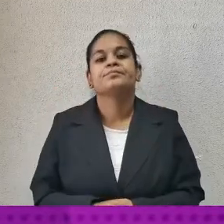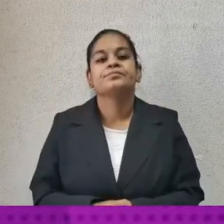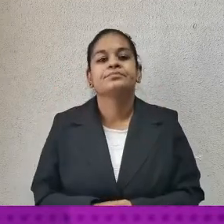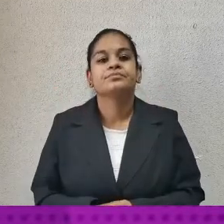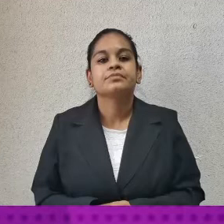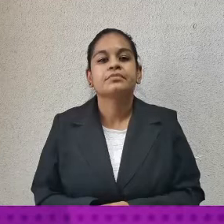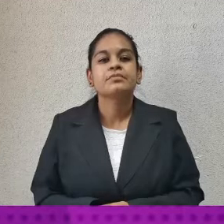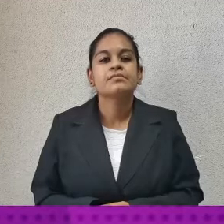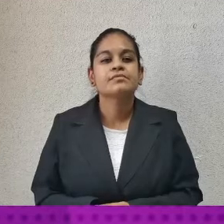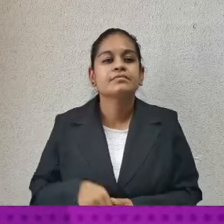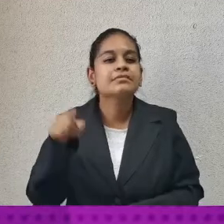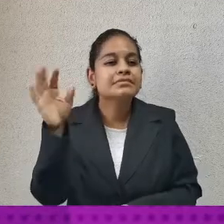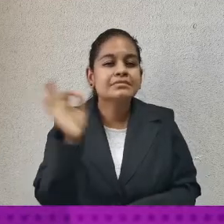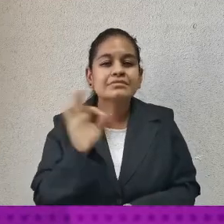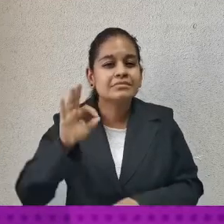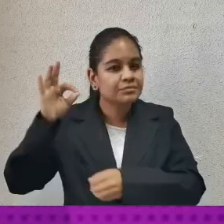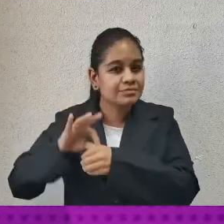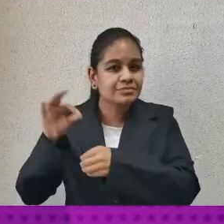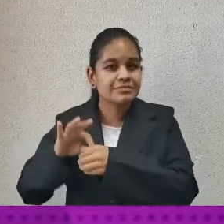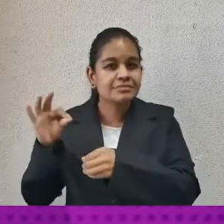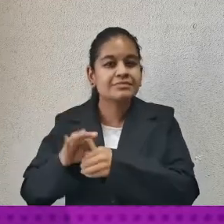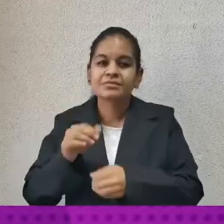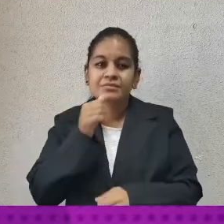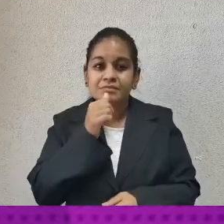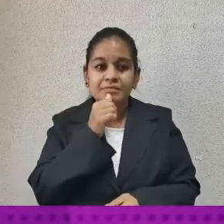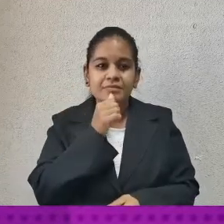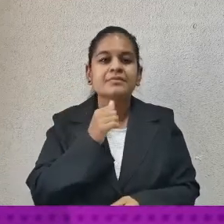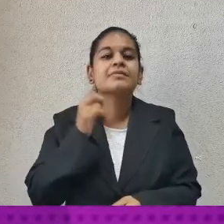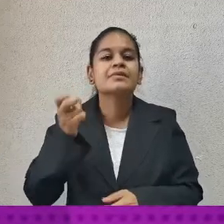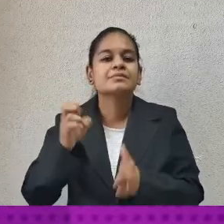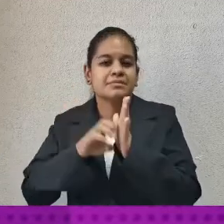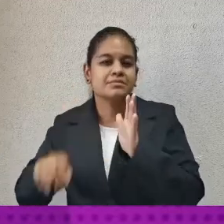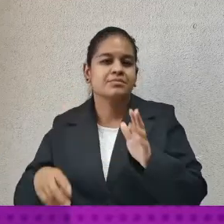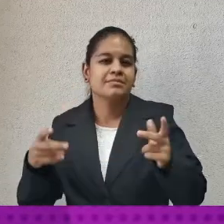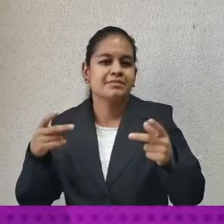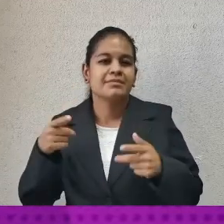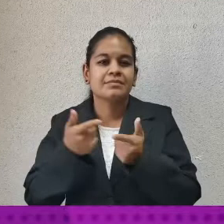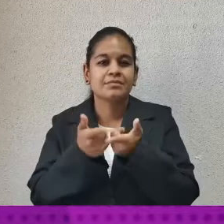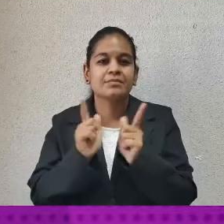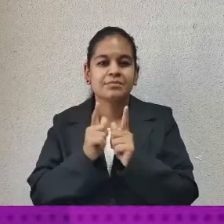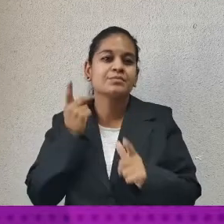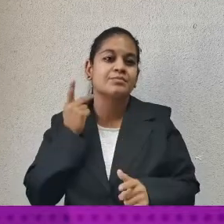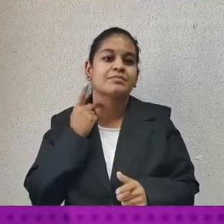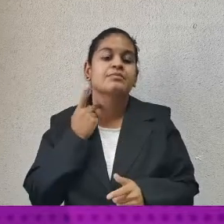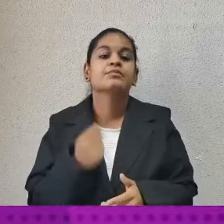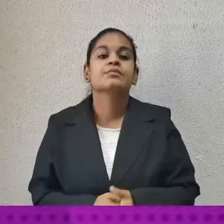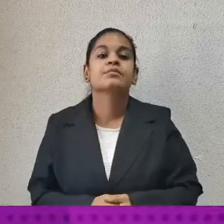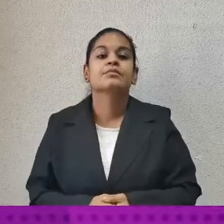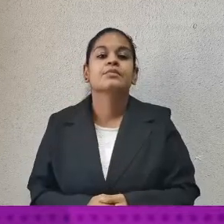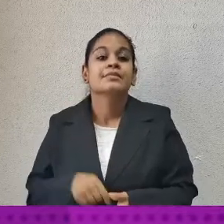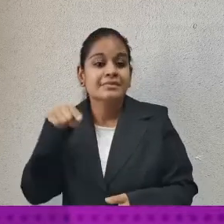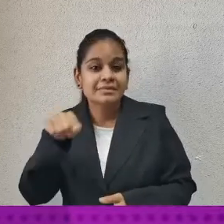hay, por ejemplo, un periodo electoral, si una persona es militante de un partido político y desea